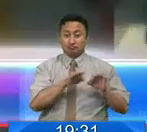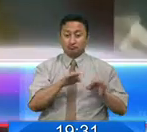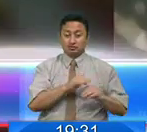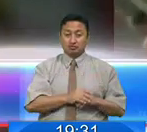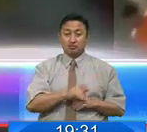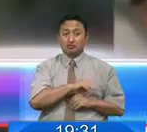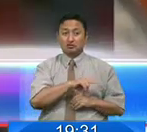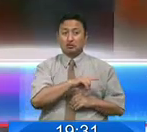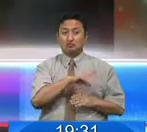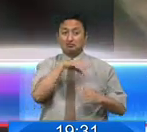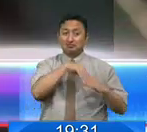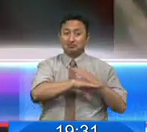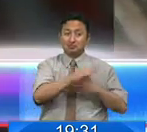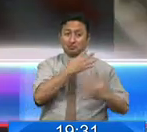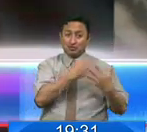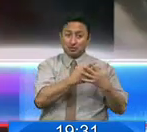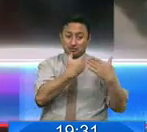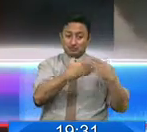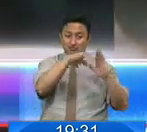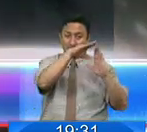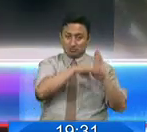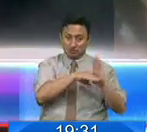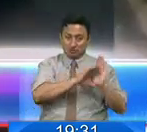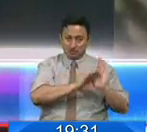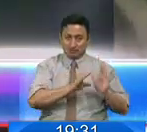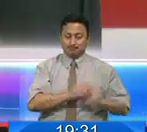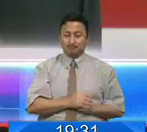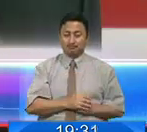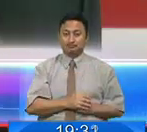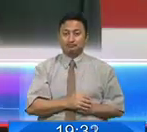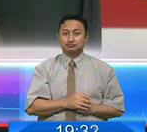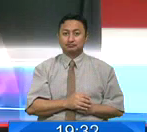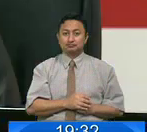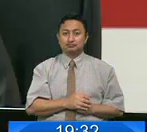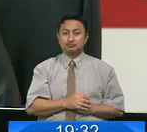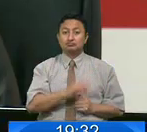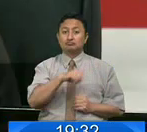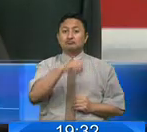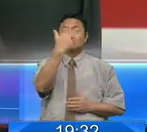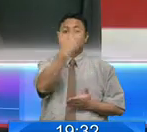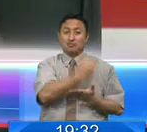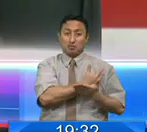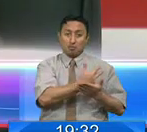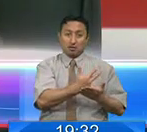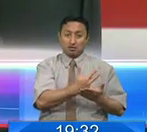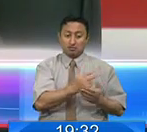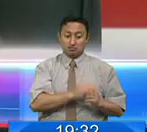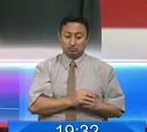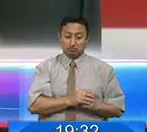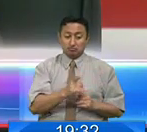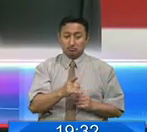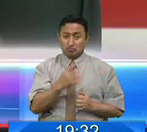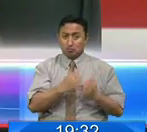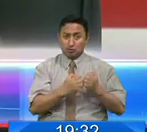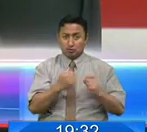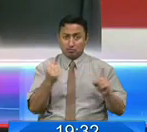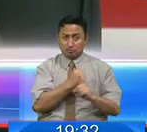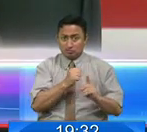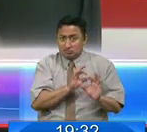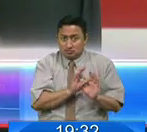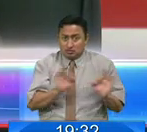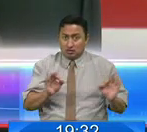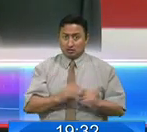de conmoción interna se redujeron en las últimas semanas en estas últimas tres semanas no hemos tenido hechos violentos